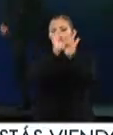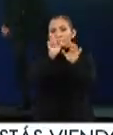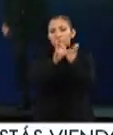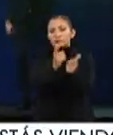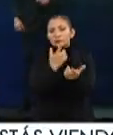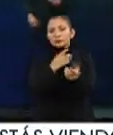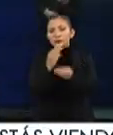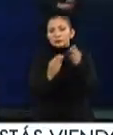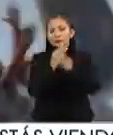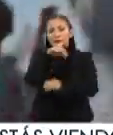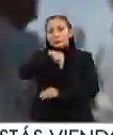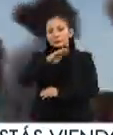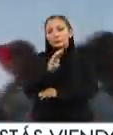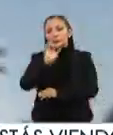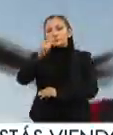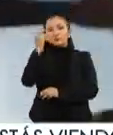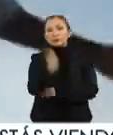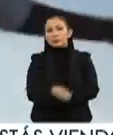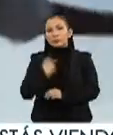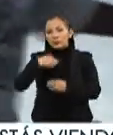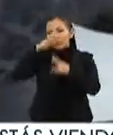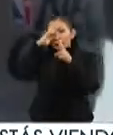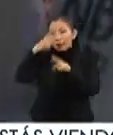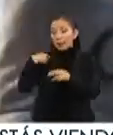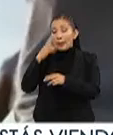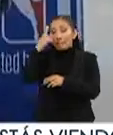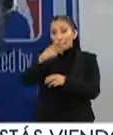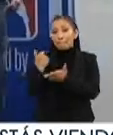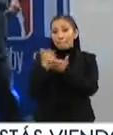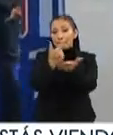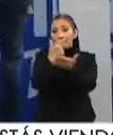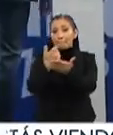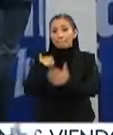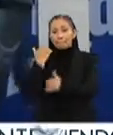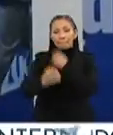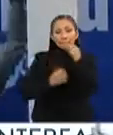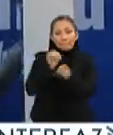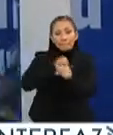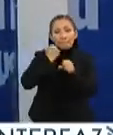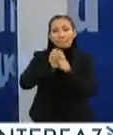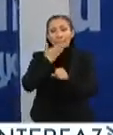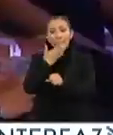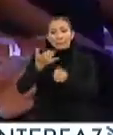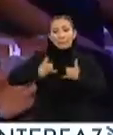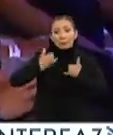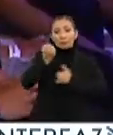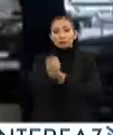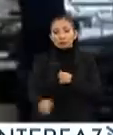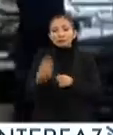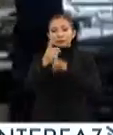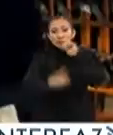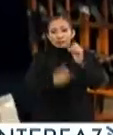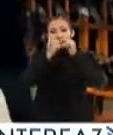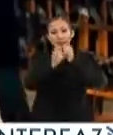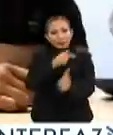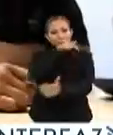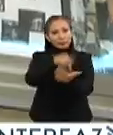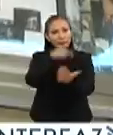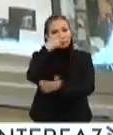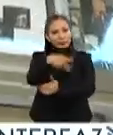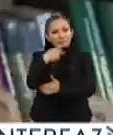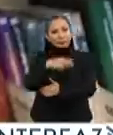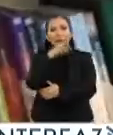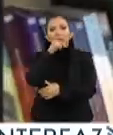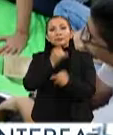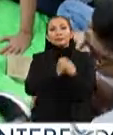mundo, la NBA, que hace un draft en México a adolescentes con grandes condiciones deportivas. No te muevas de tu lugar porque